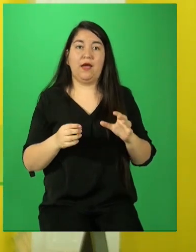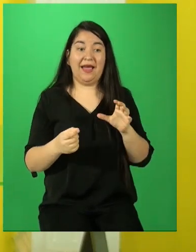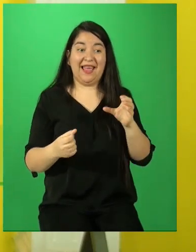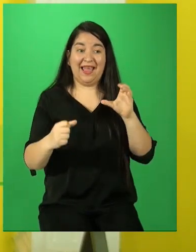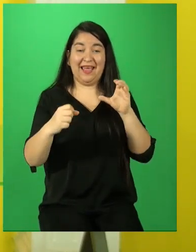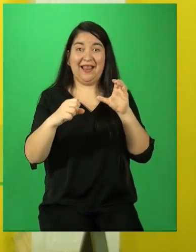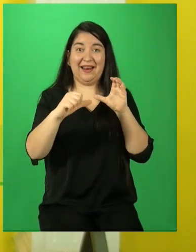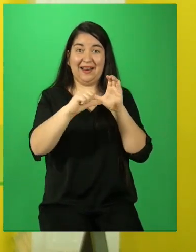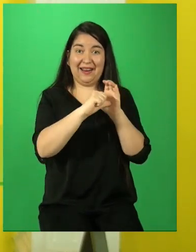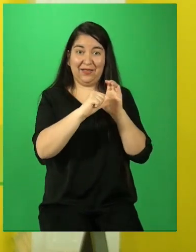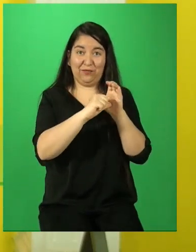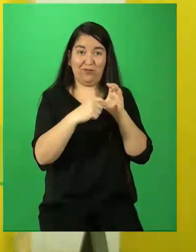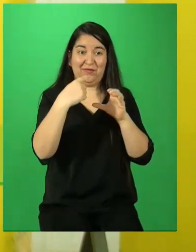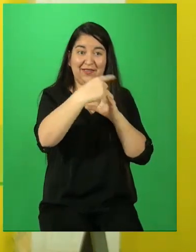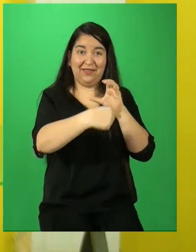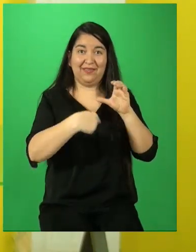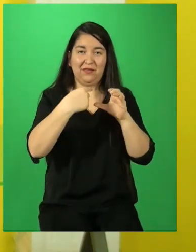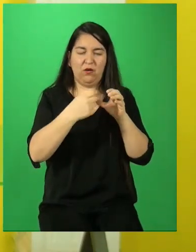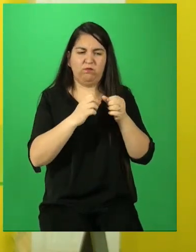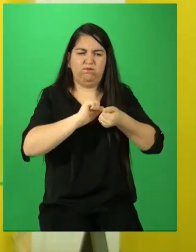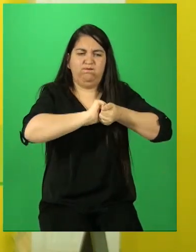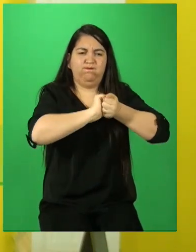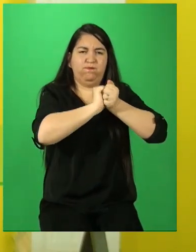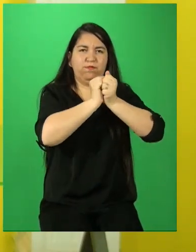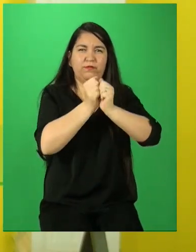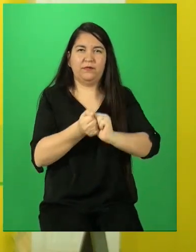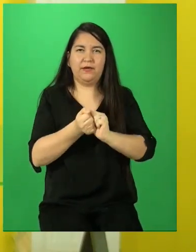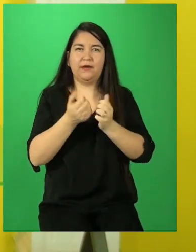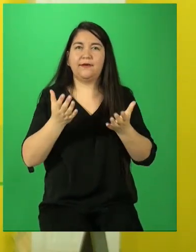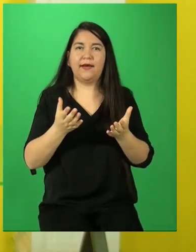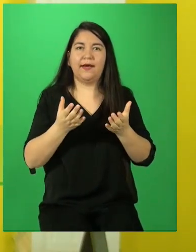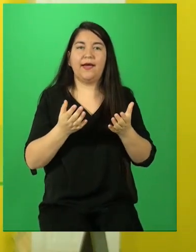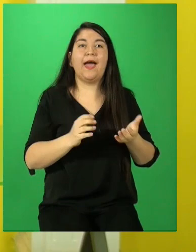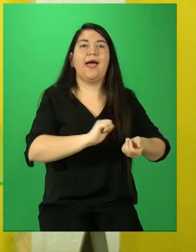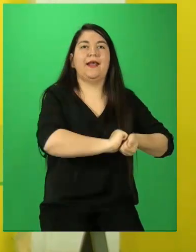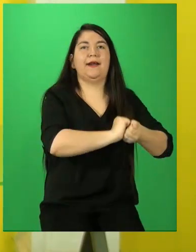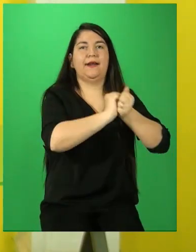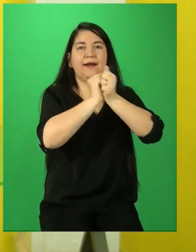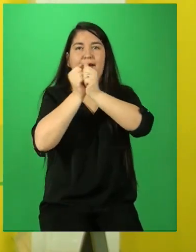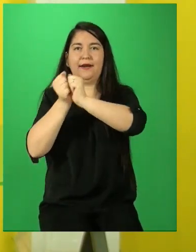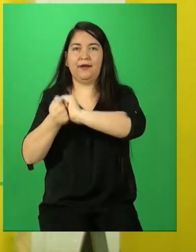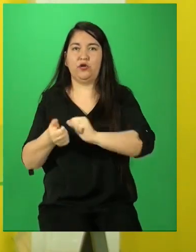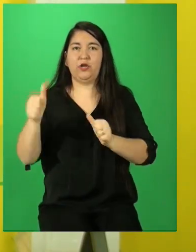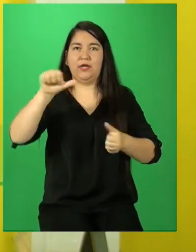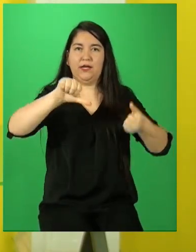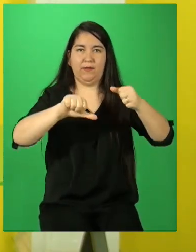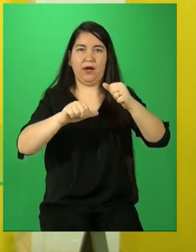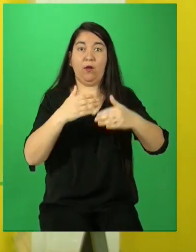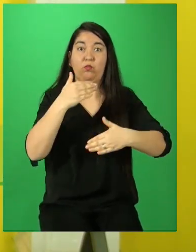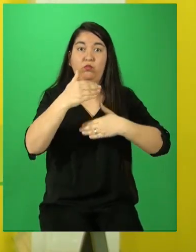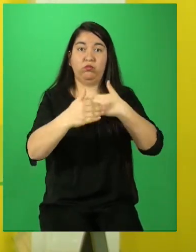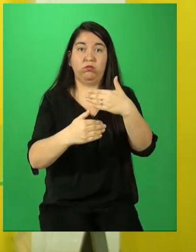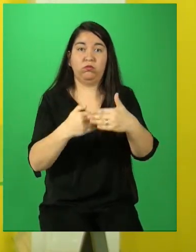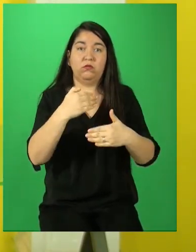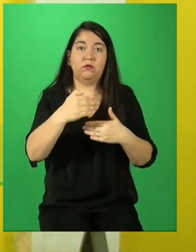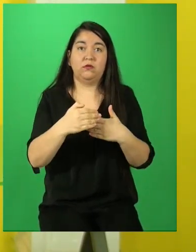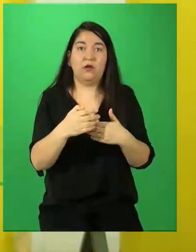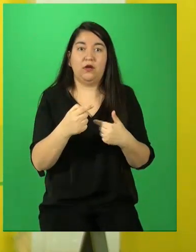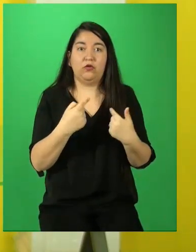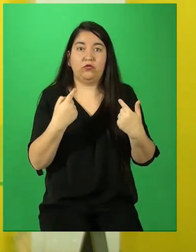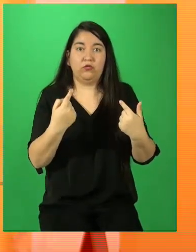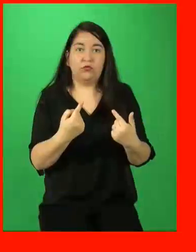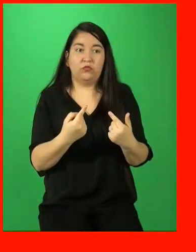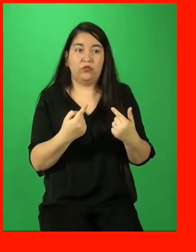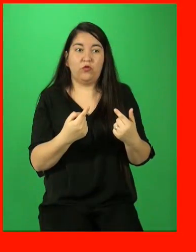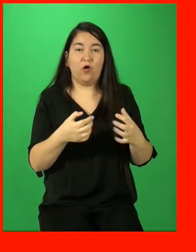interna de la materia y eso se conoce como una reacción química. Es un proceso donde nosotros vamos a romper